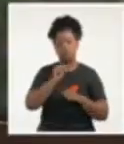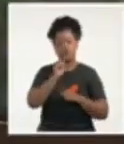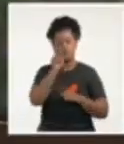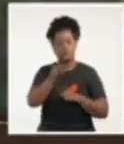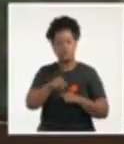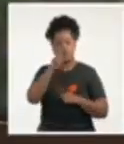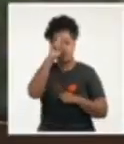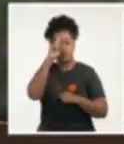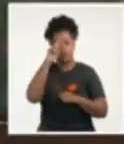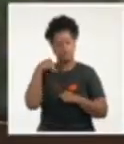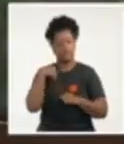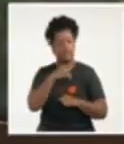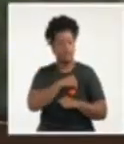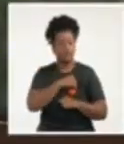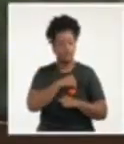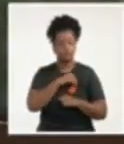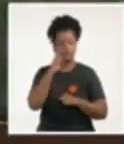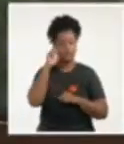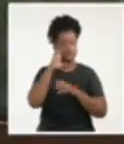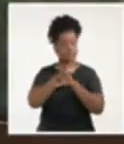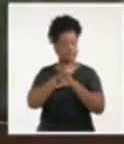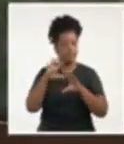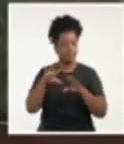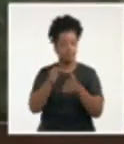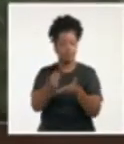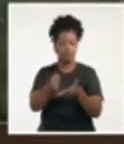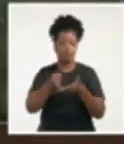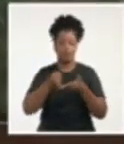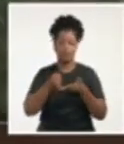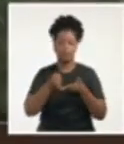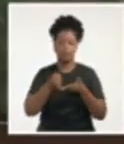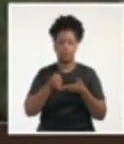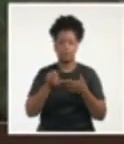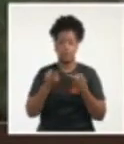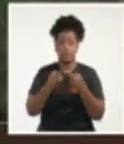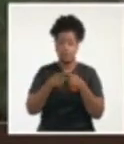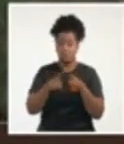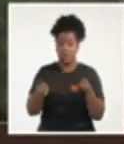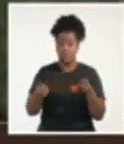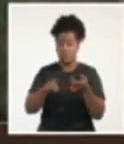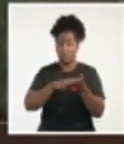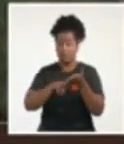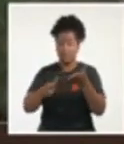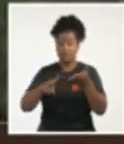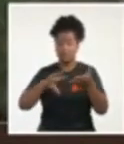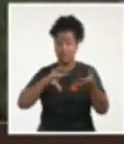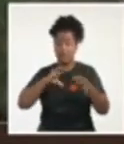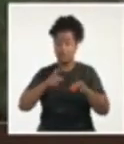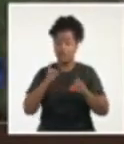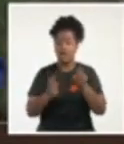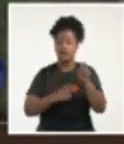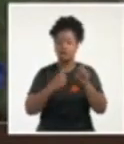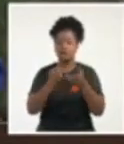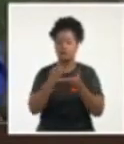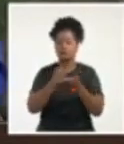nuestro personal científico y además que ha estado al frente en provincias complejas, como ha estado durante más de una semana en